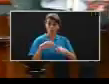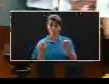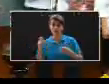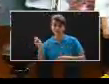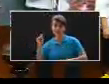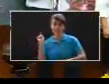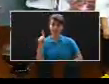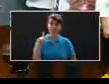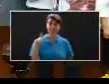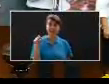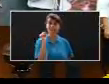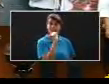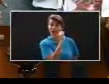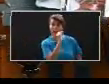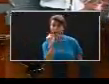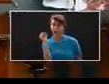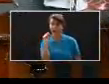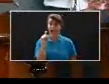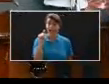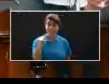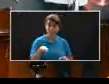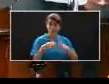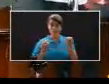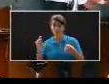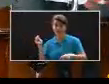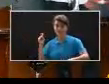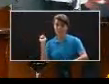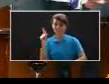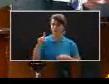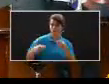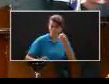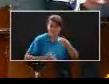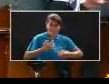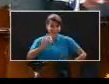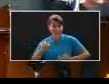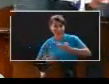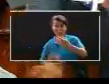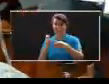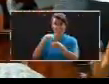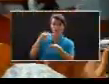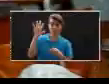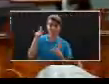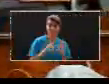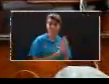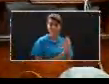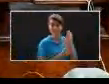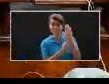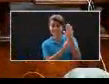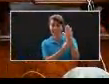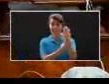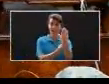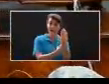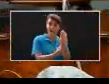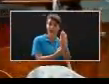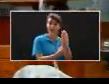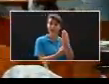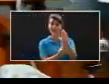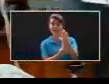así como David cantaba, así como David fluía en su presencia,